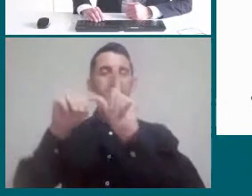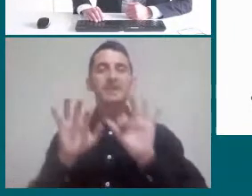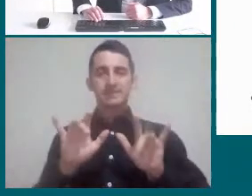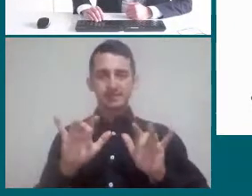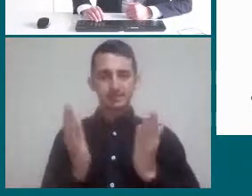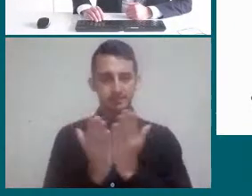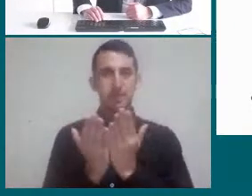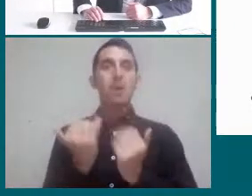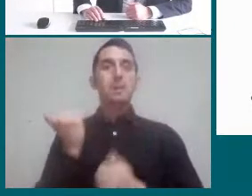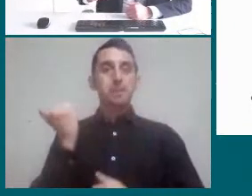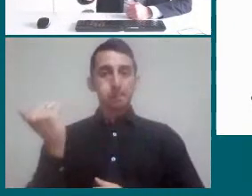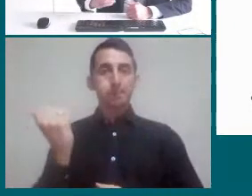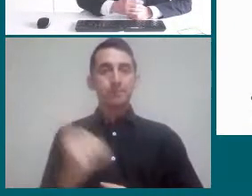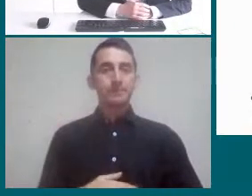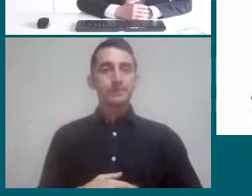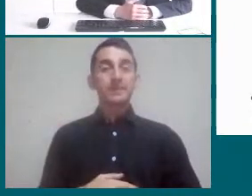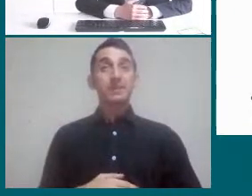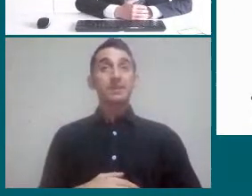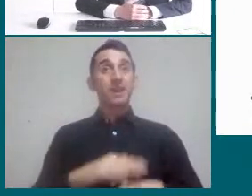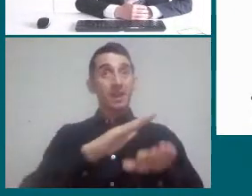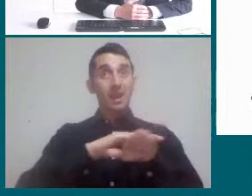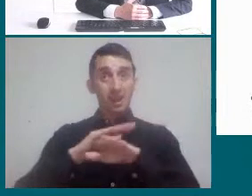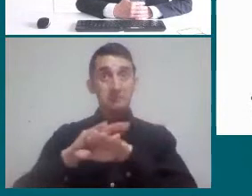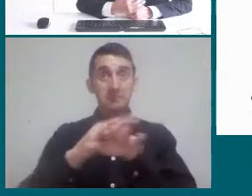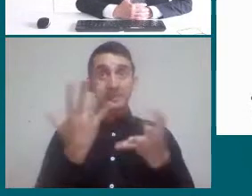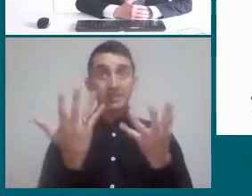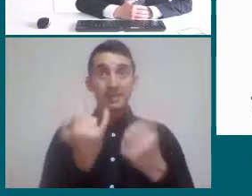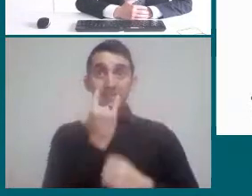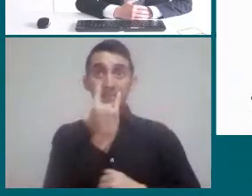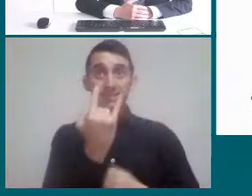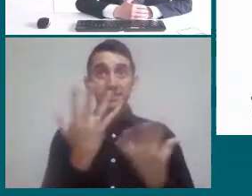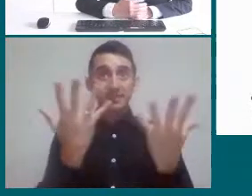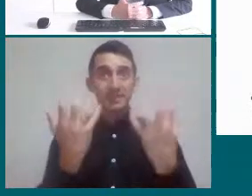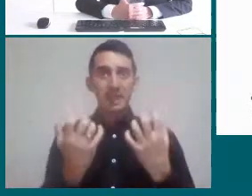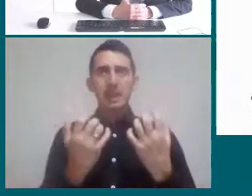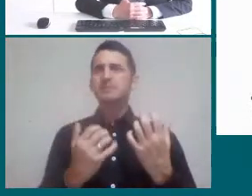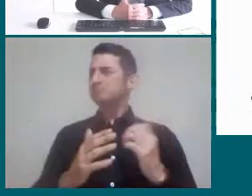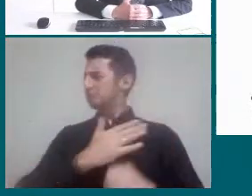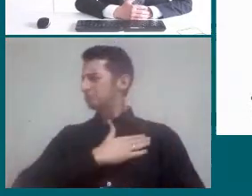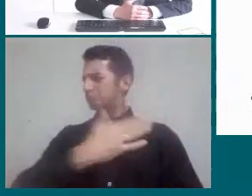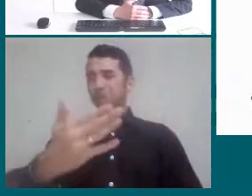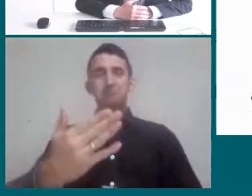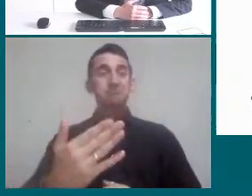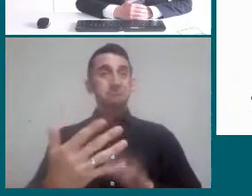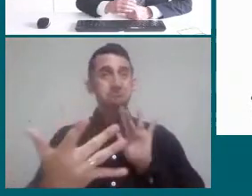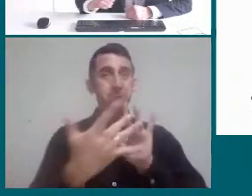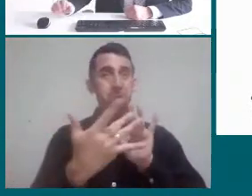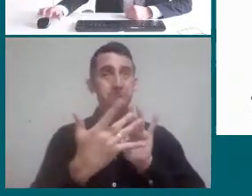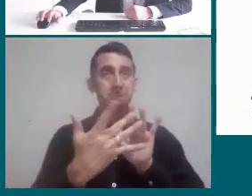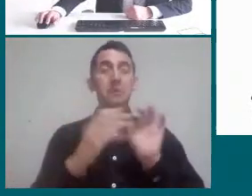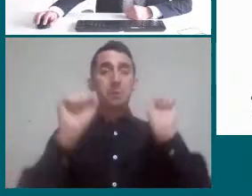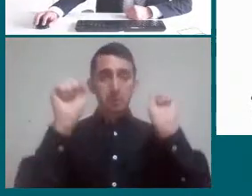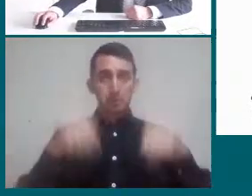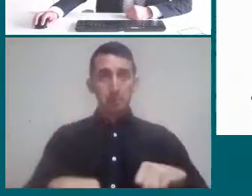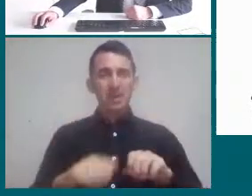de pronto, si están interesados, que nos puedan contactar y pues estaríamos brindando una información mucho más al detalle.